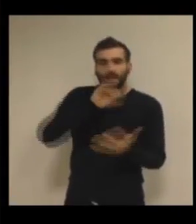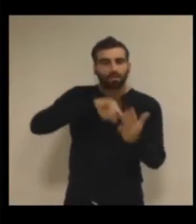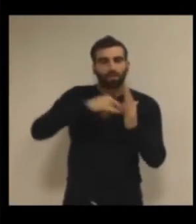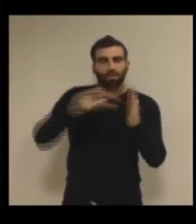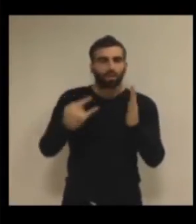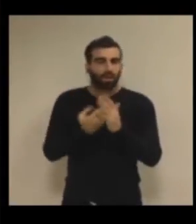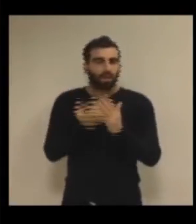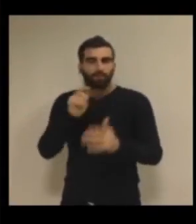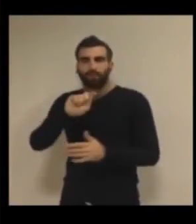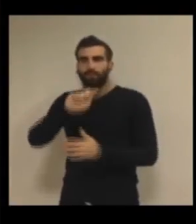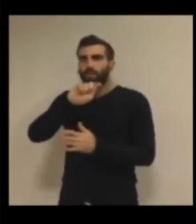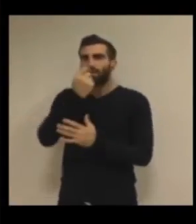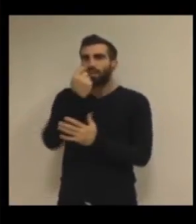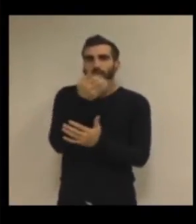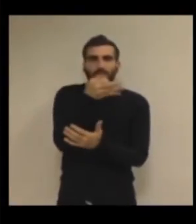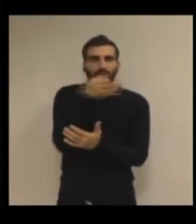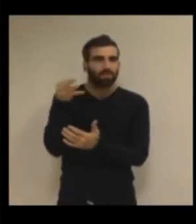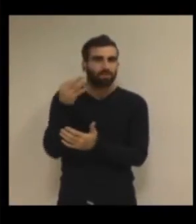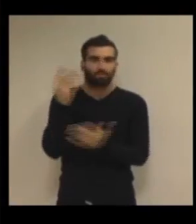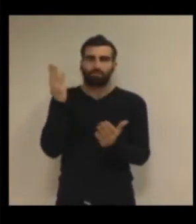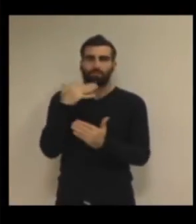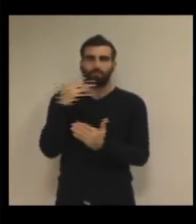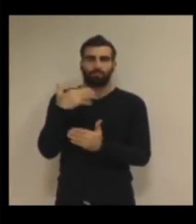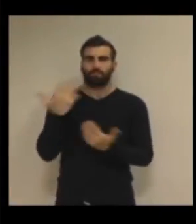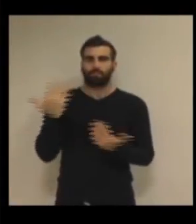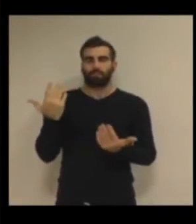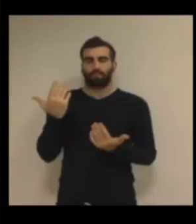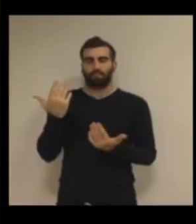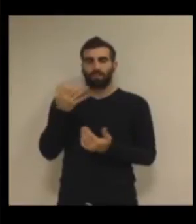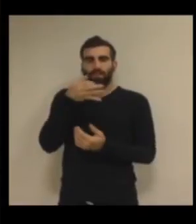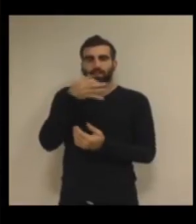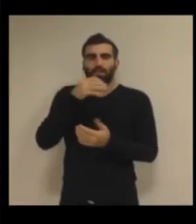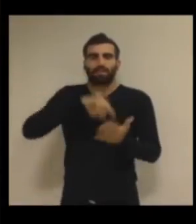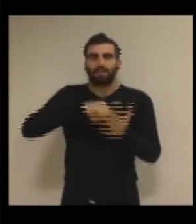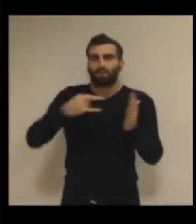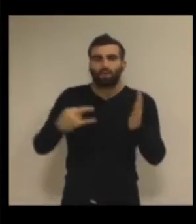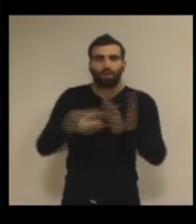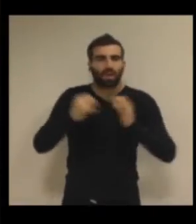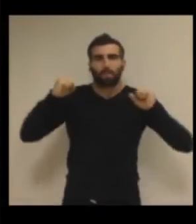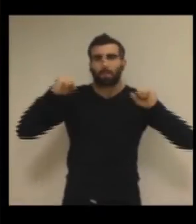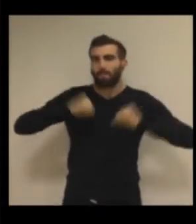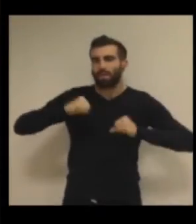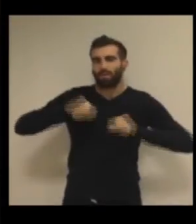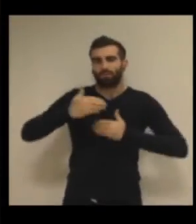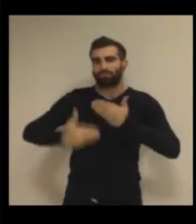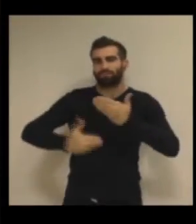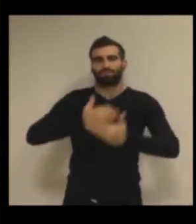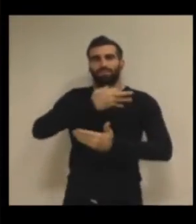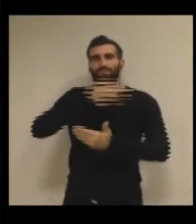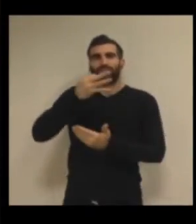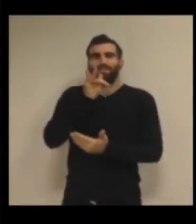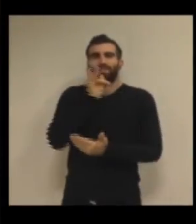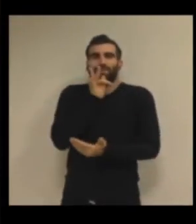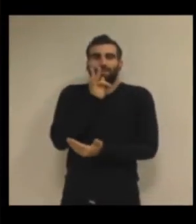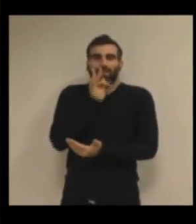la tecnología no está todo lo madura que nos gustaría a estas alturas del siglo XXI.